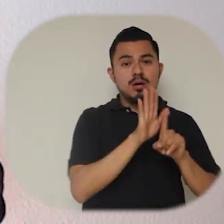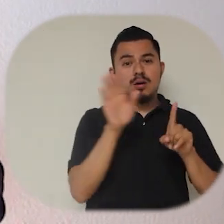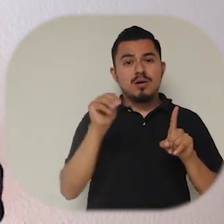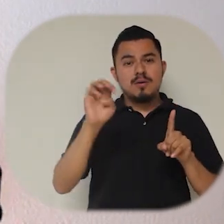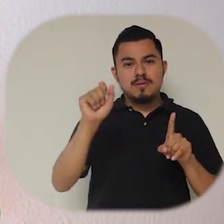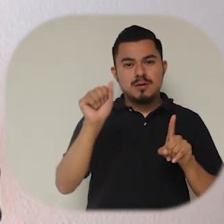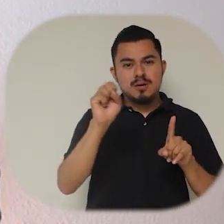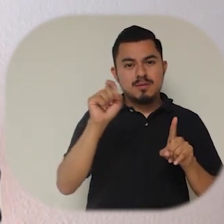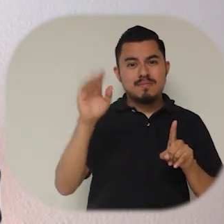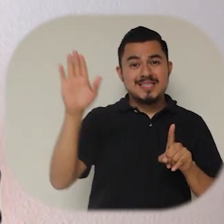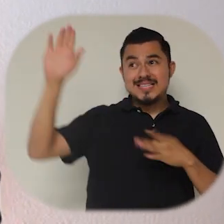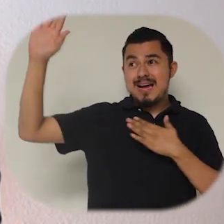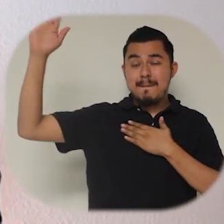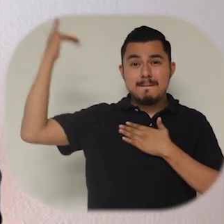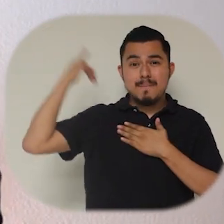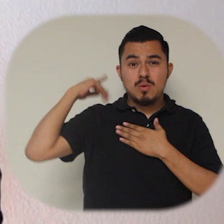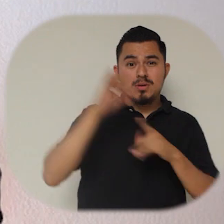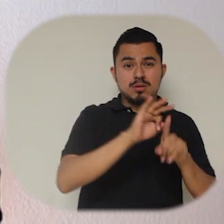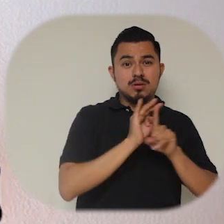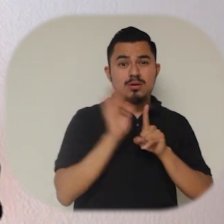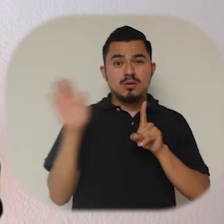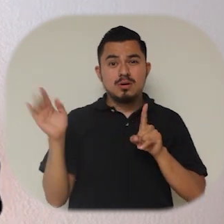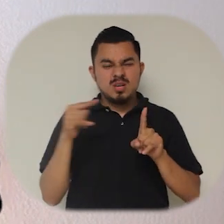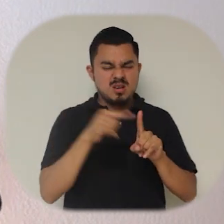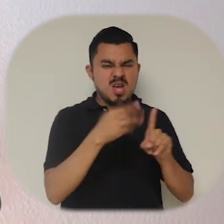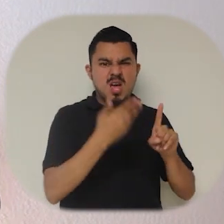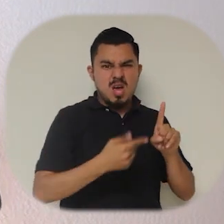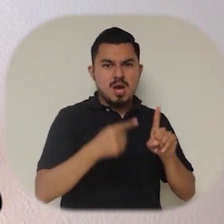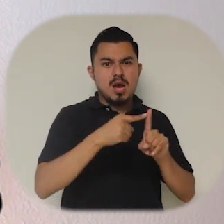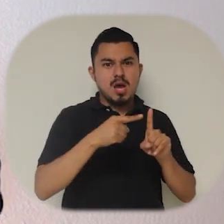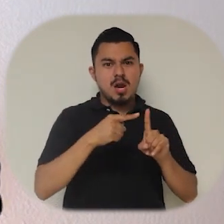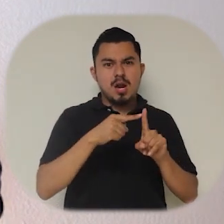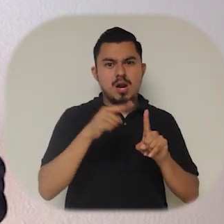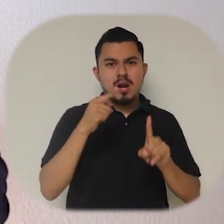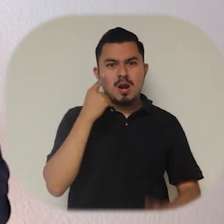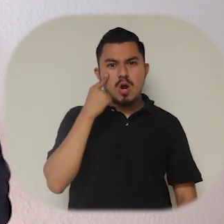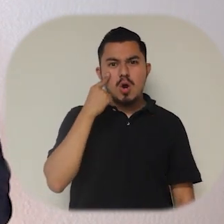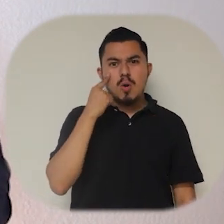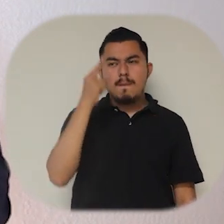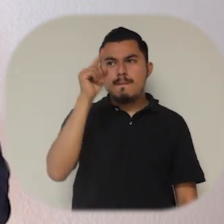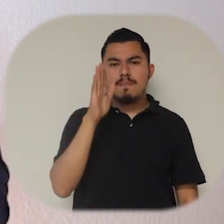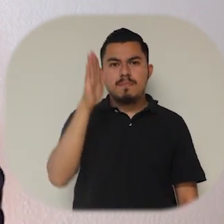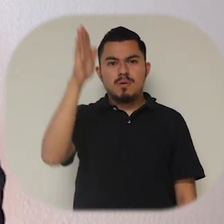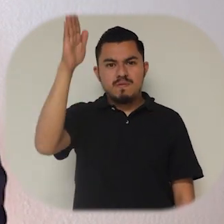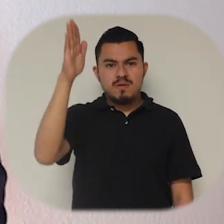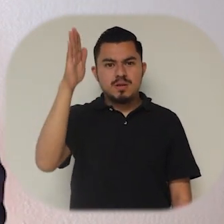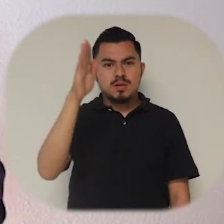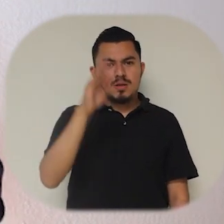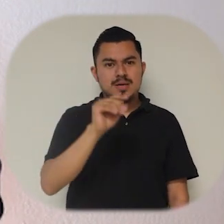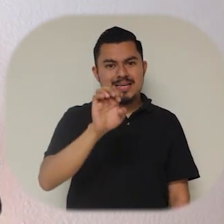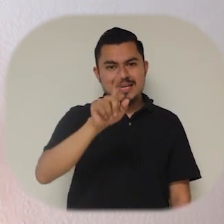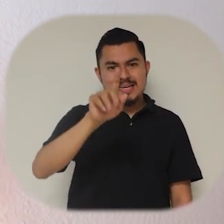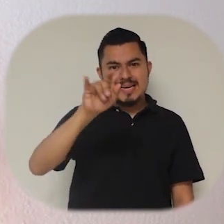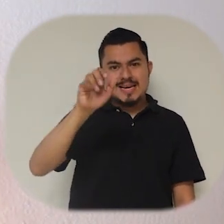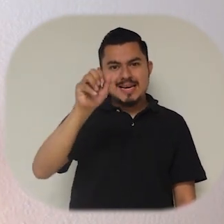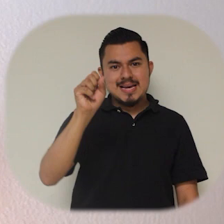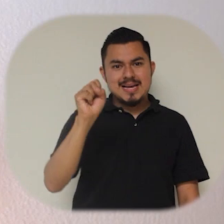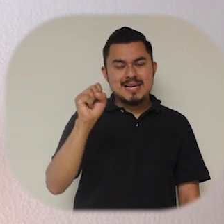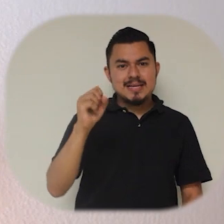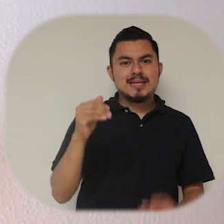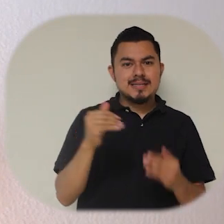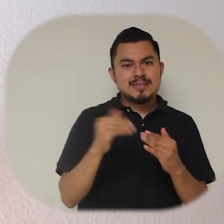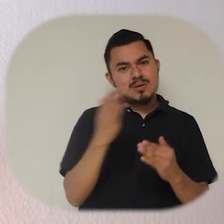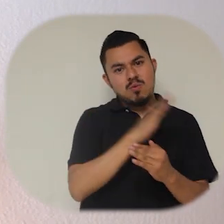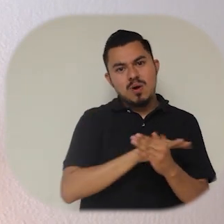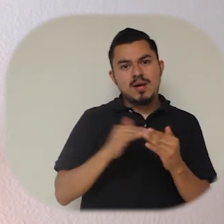Este Mesías también es profeta, y como profeta él haría una reconciliación entre nosotros y Dios, que